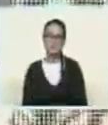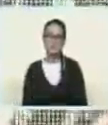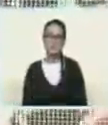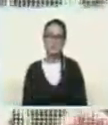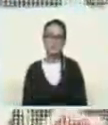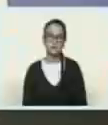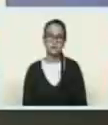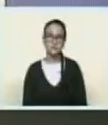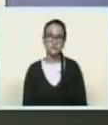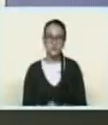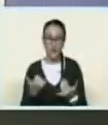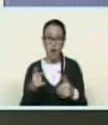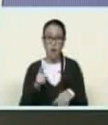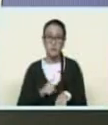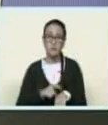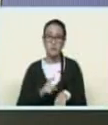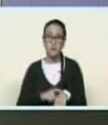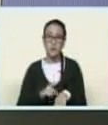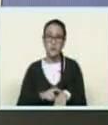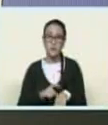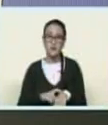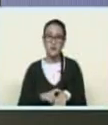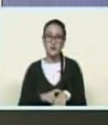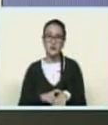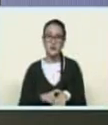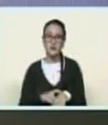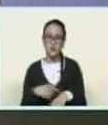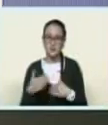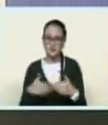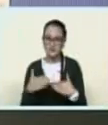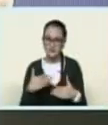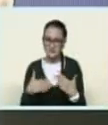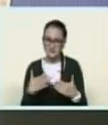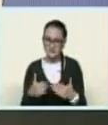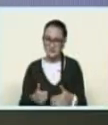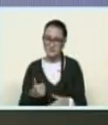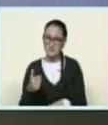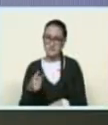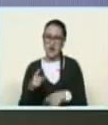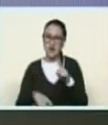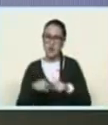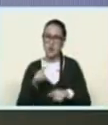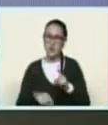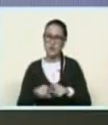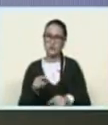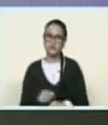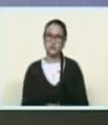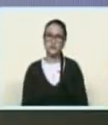Ha llegado la hora de dinamizar muchas cosas.